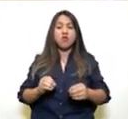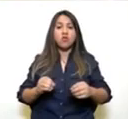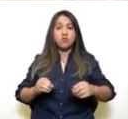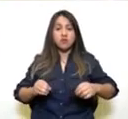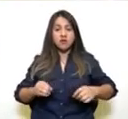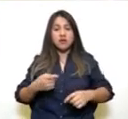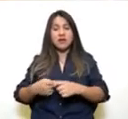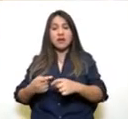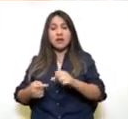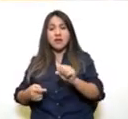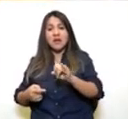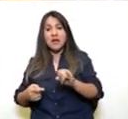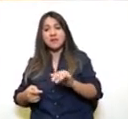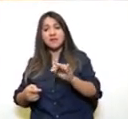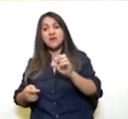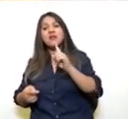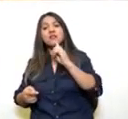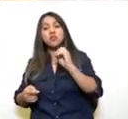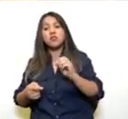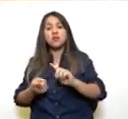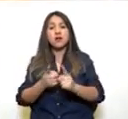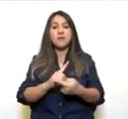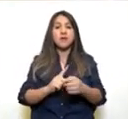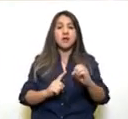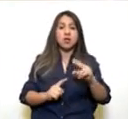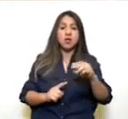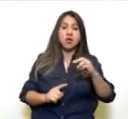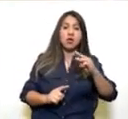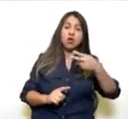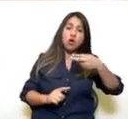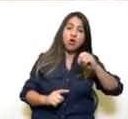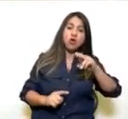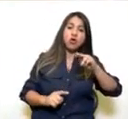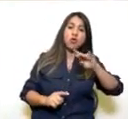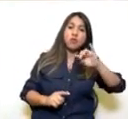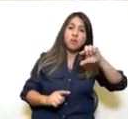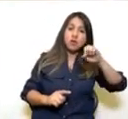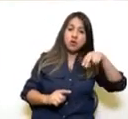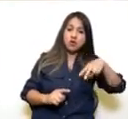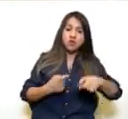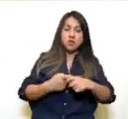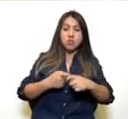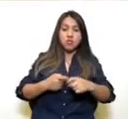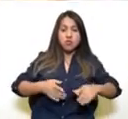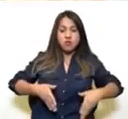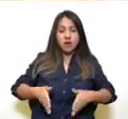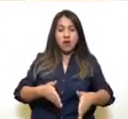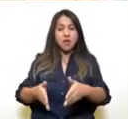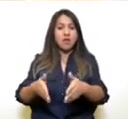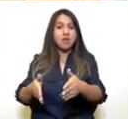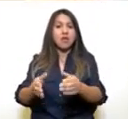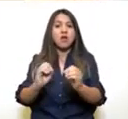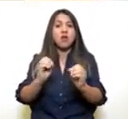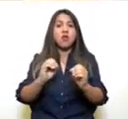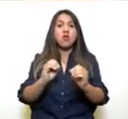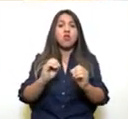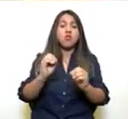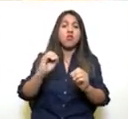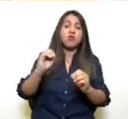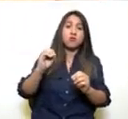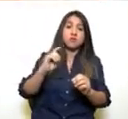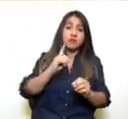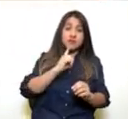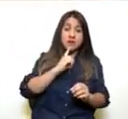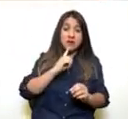hormigón si no somos capaces de hacer regeneración urbana de no ponerle una bomba a esa gente